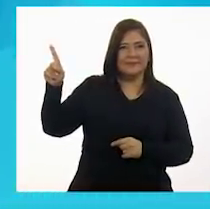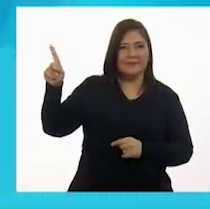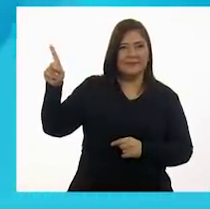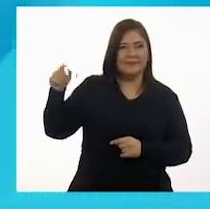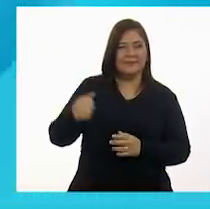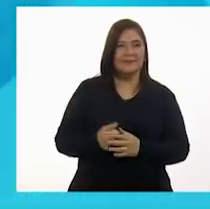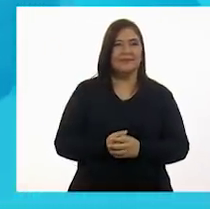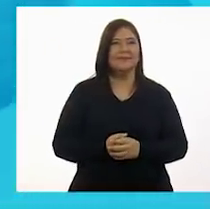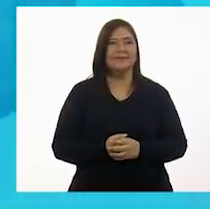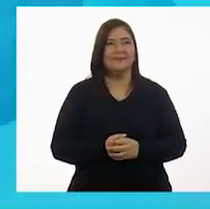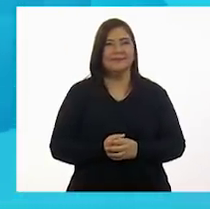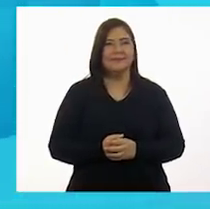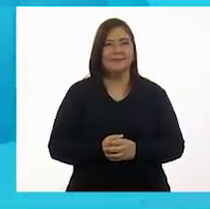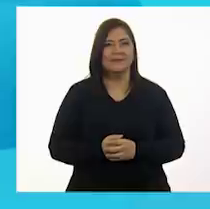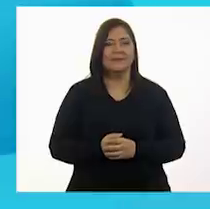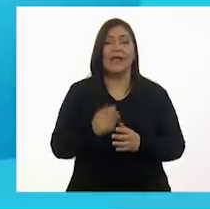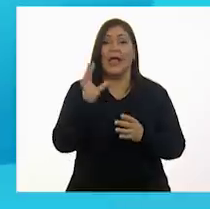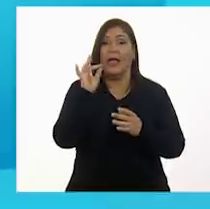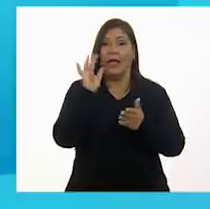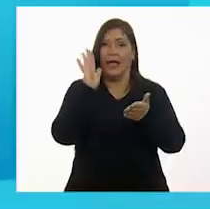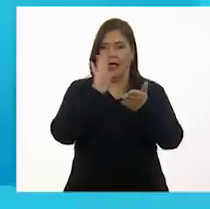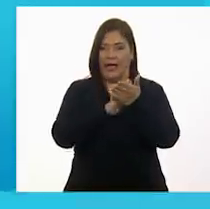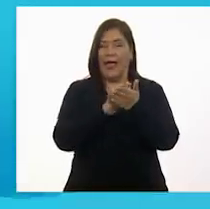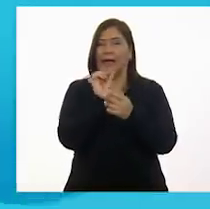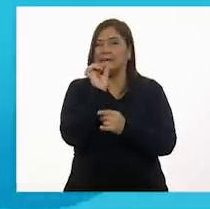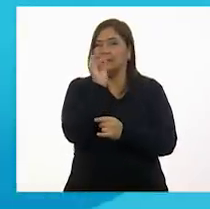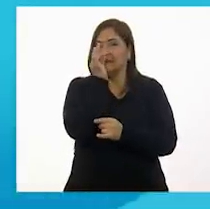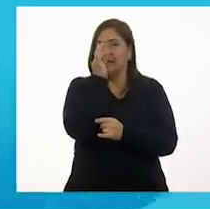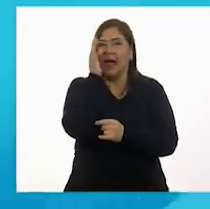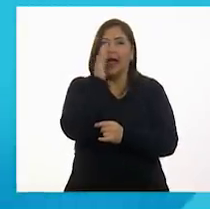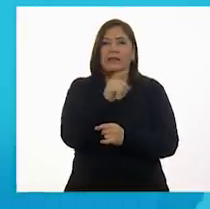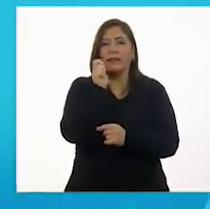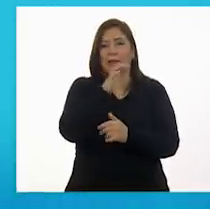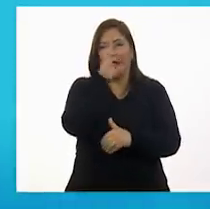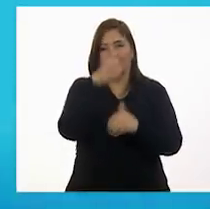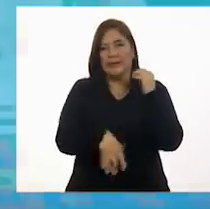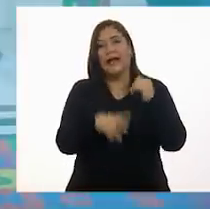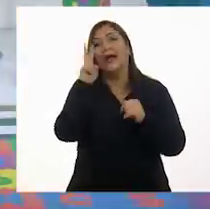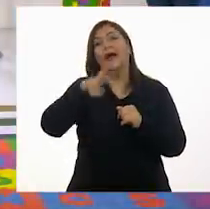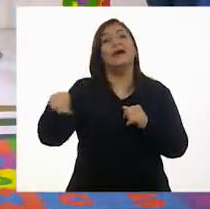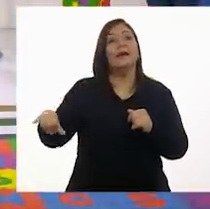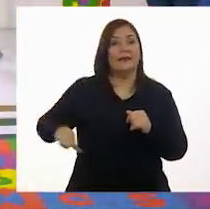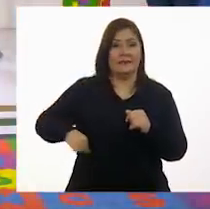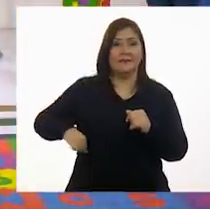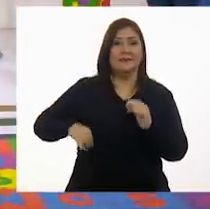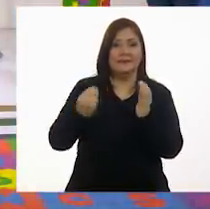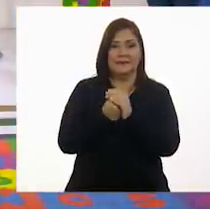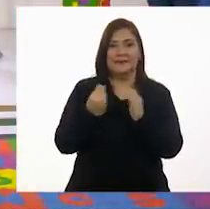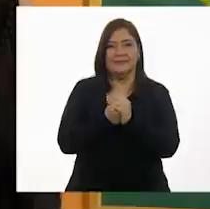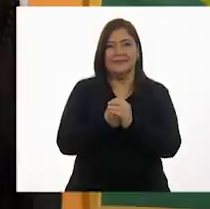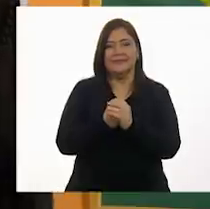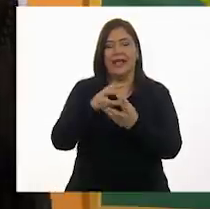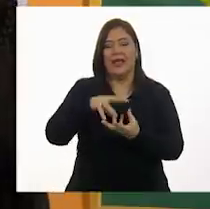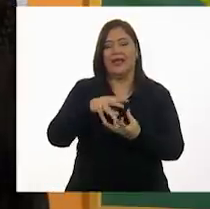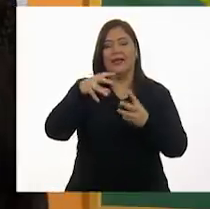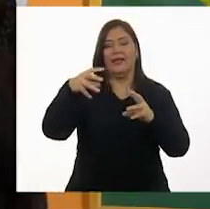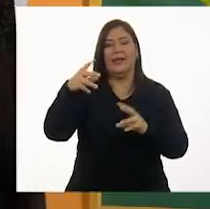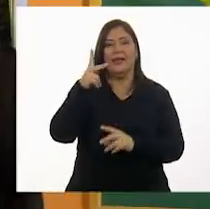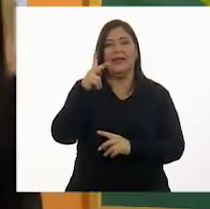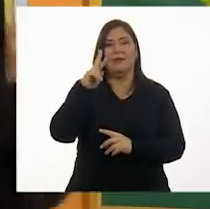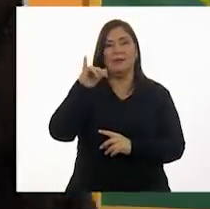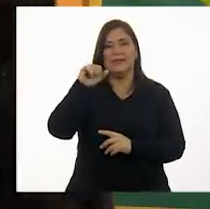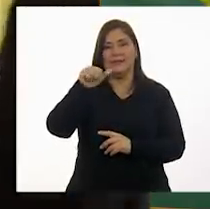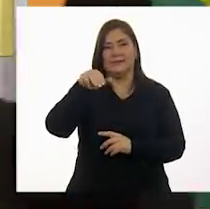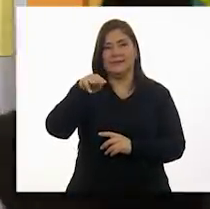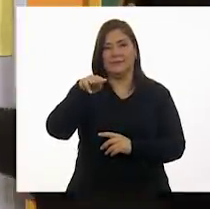Vamos a esperar a que las pegue. Ya casi terminamos esta clase tan interesante de tenemos prismas. Uno